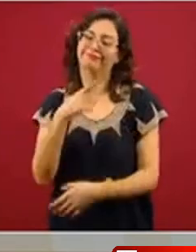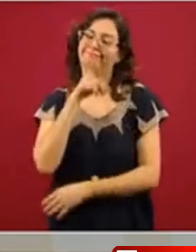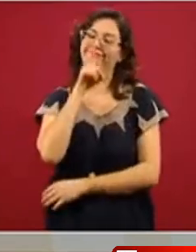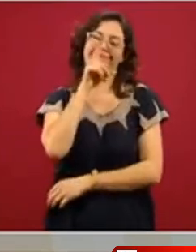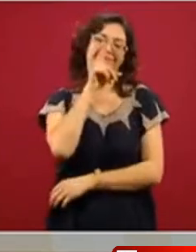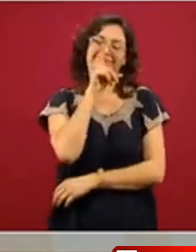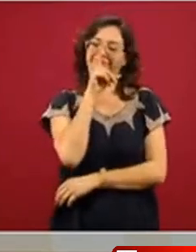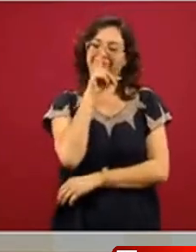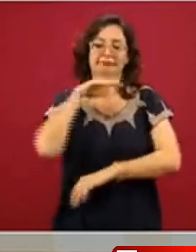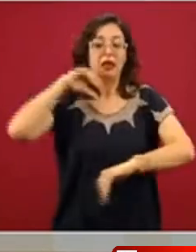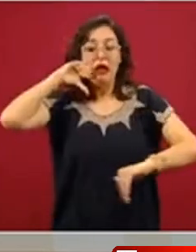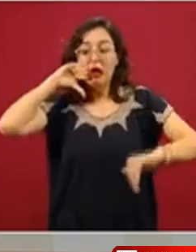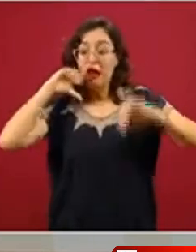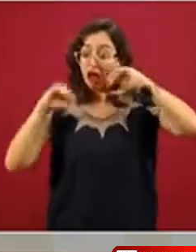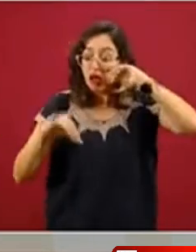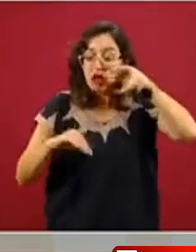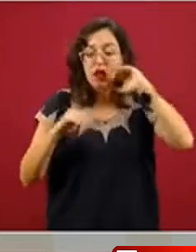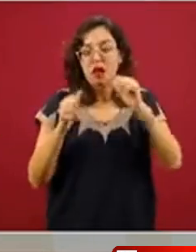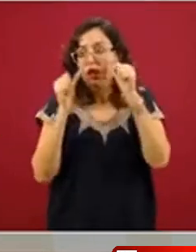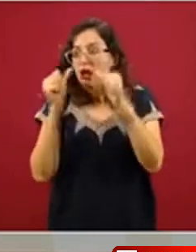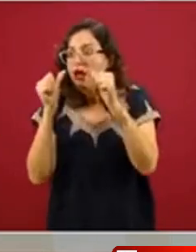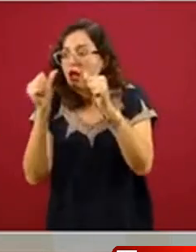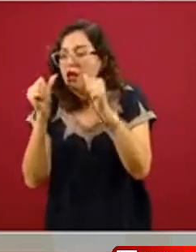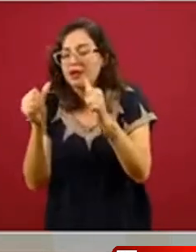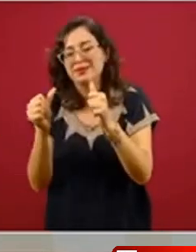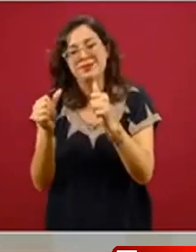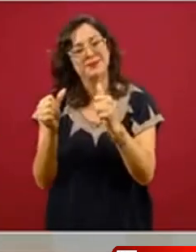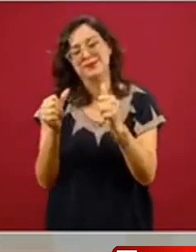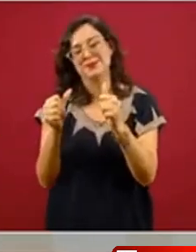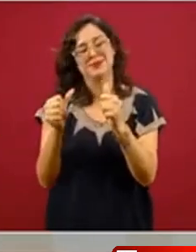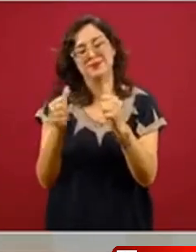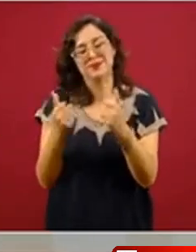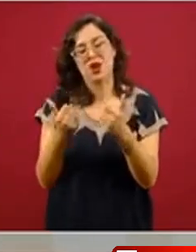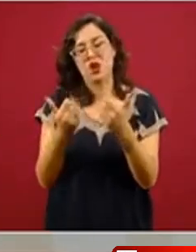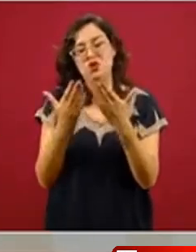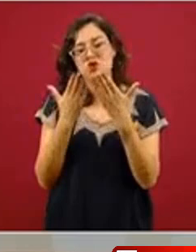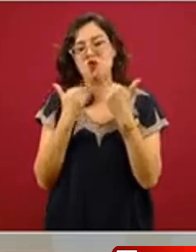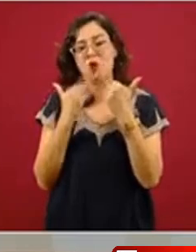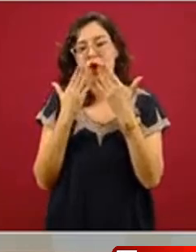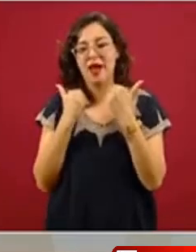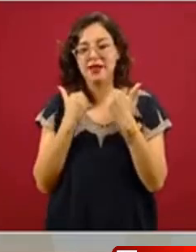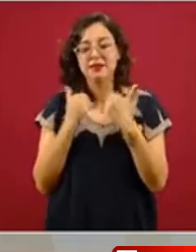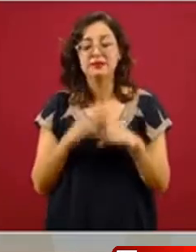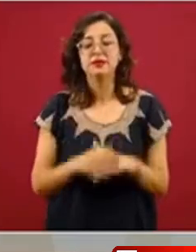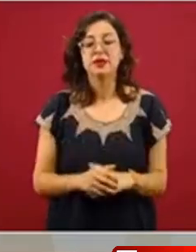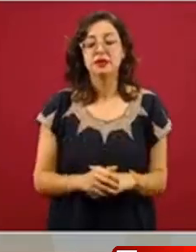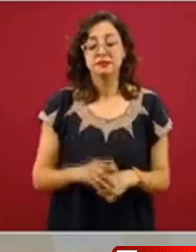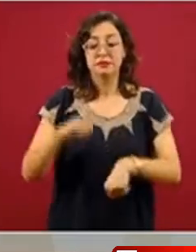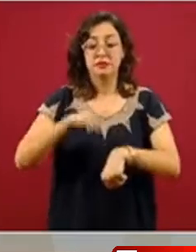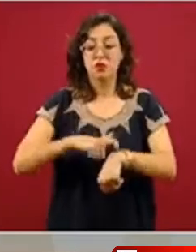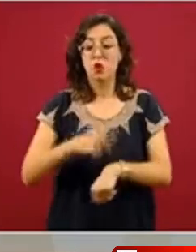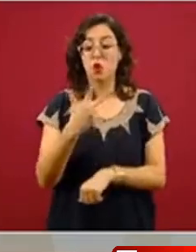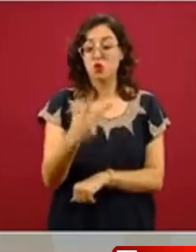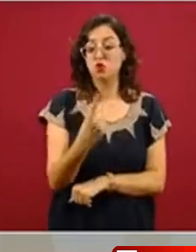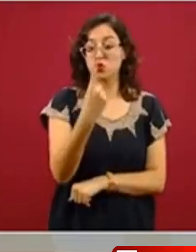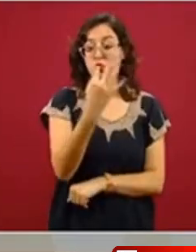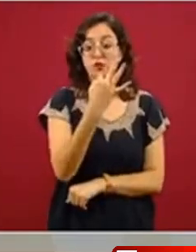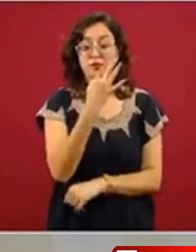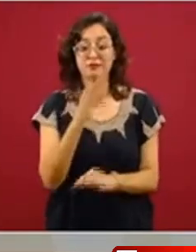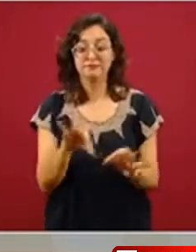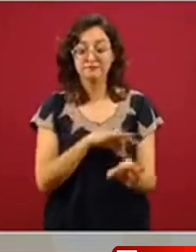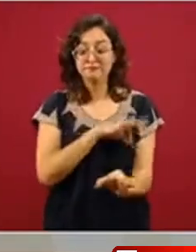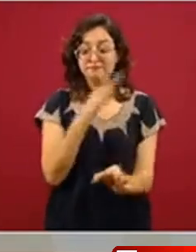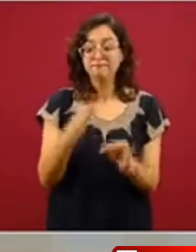de la termometría vamos a tener la solución a todo. Ya no nos da tiempo de abordar lo otro, son las 20 horas con 1 minuto.